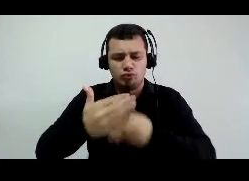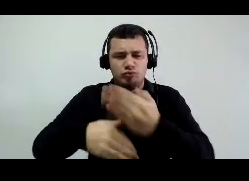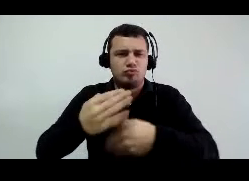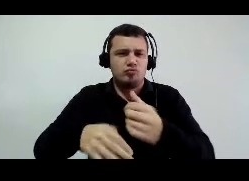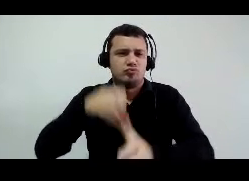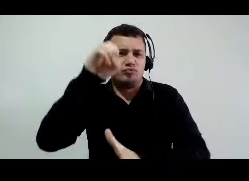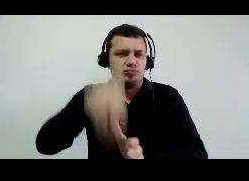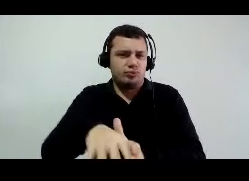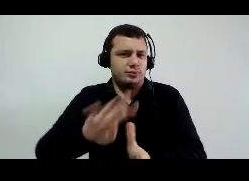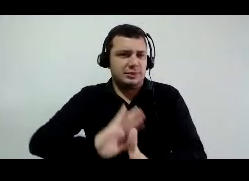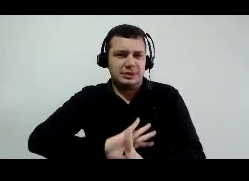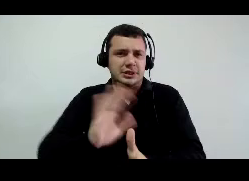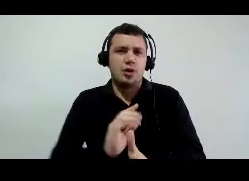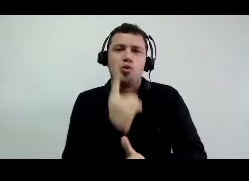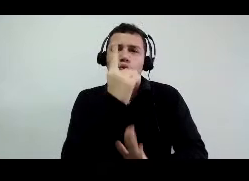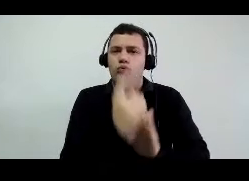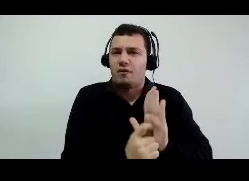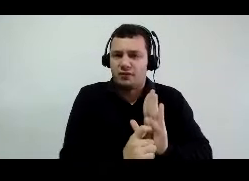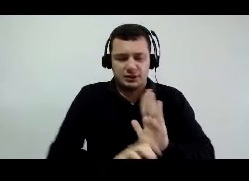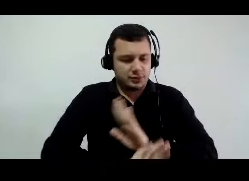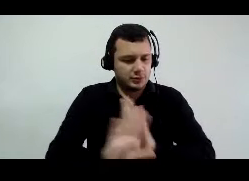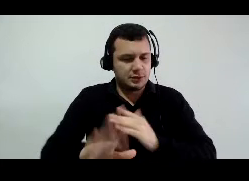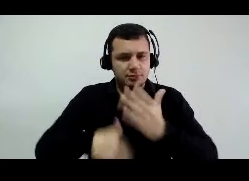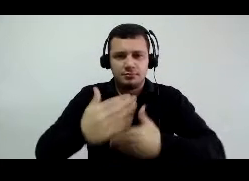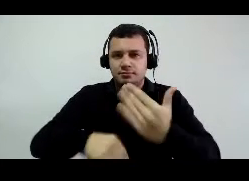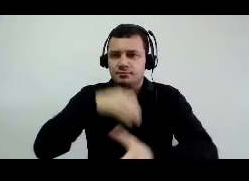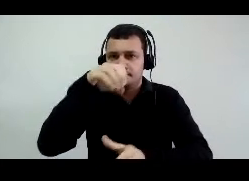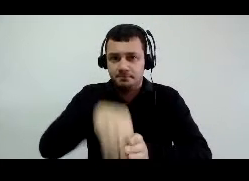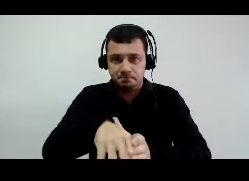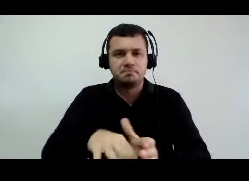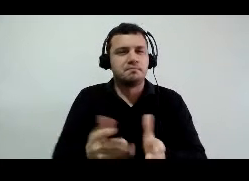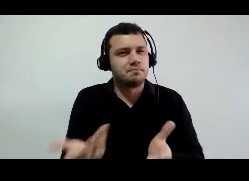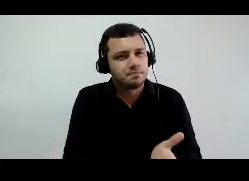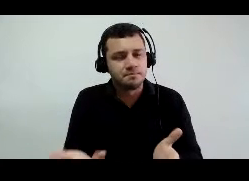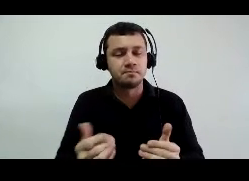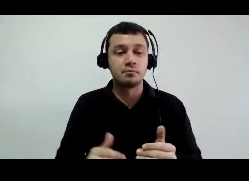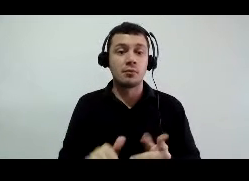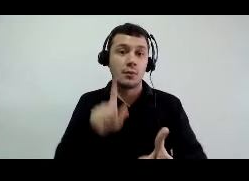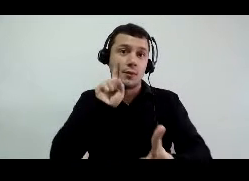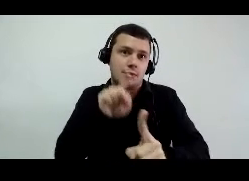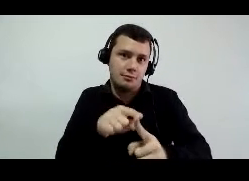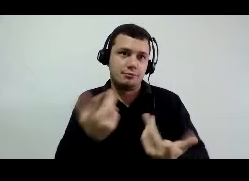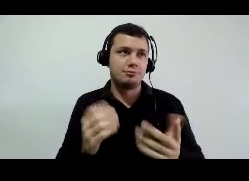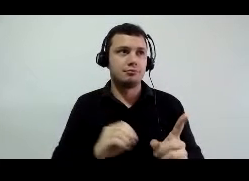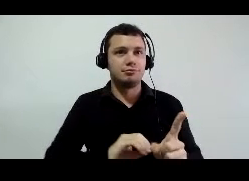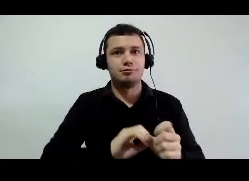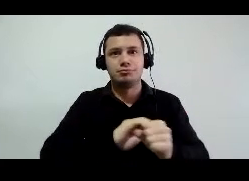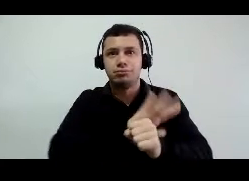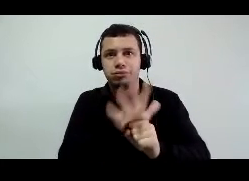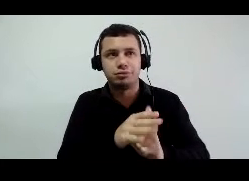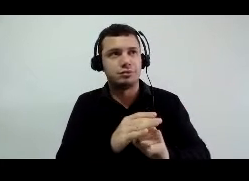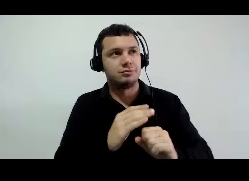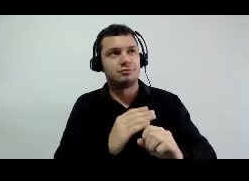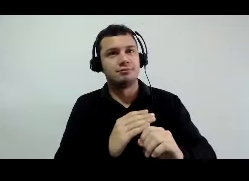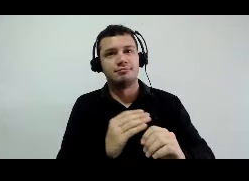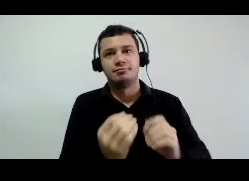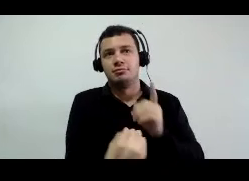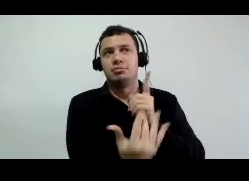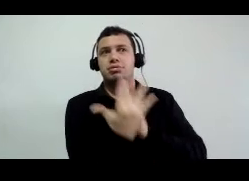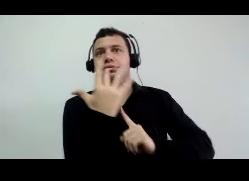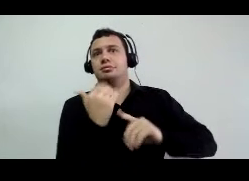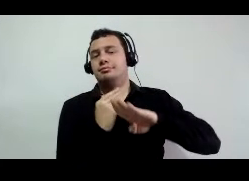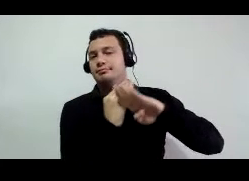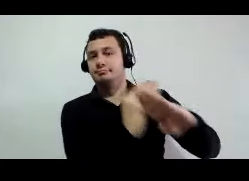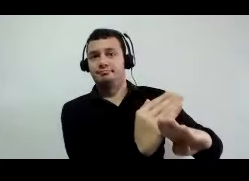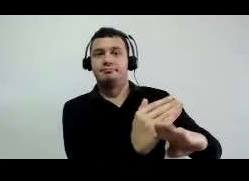Efectivamente nos van a ayudar mucho más para evitar la propagación o la contaminación por